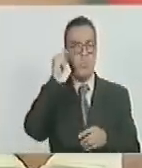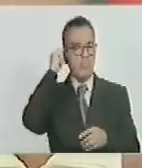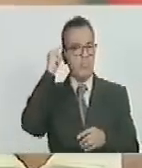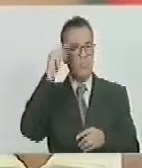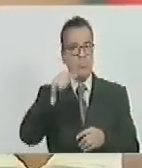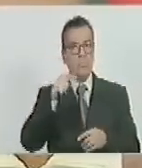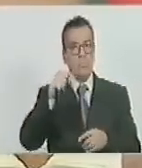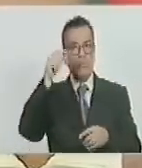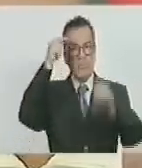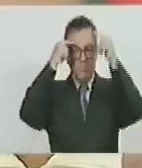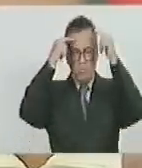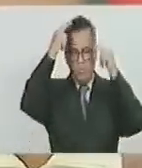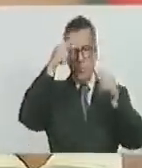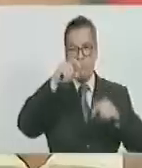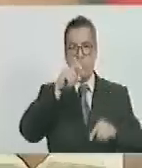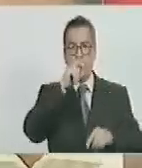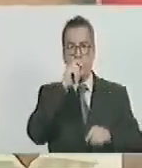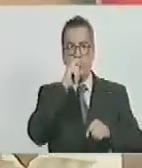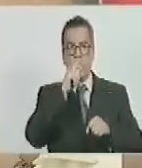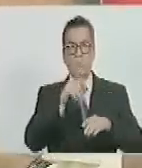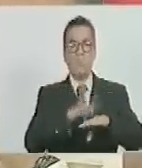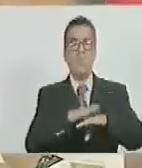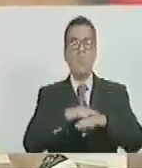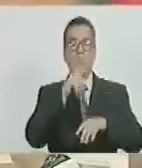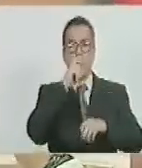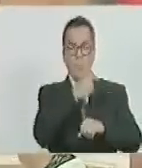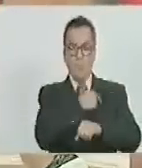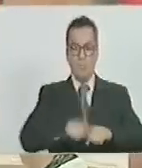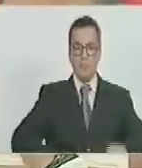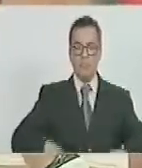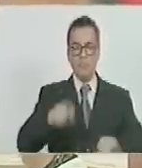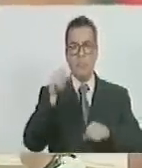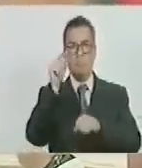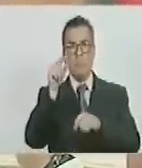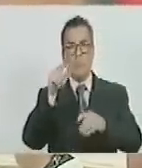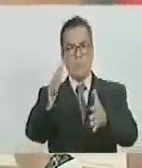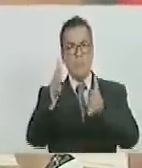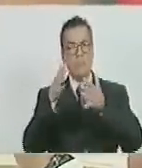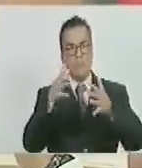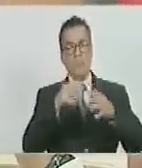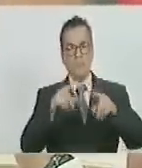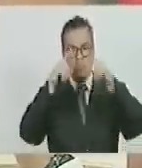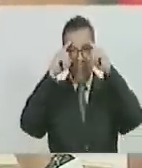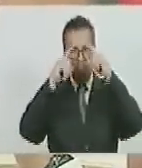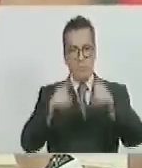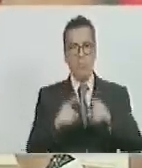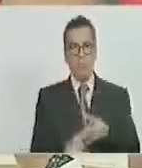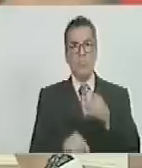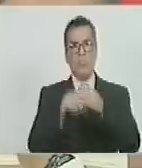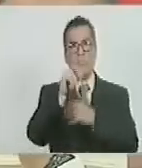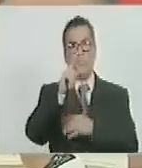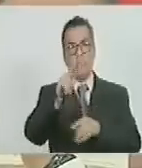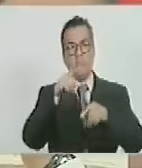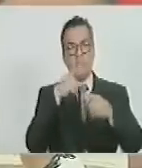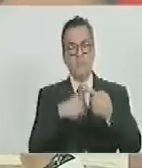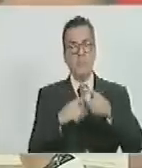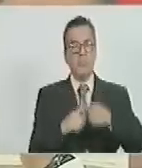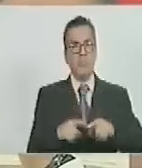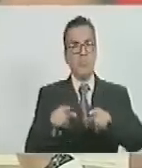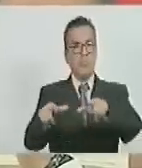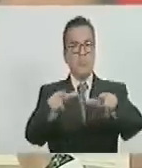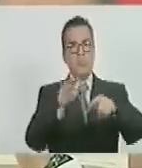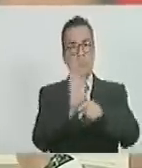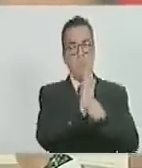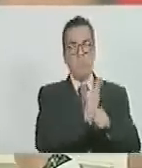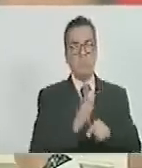presidente Nicolás Maduro Moro, seguiremos dando las grandes luchas, las grandes victorias para poder concretar, como siempre lo hemos hecho, la soberanía de